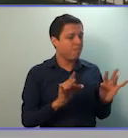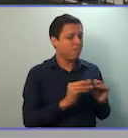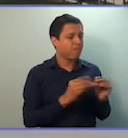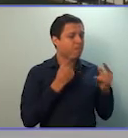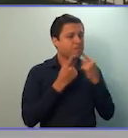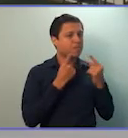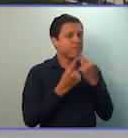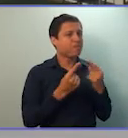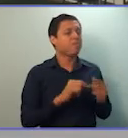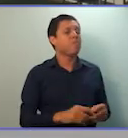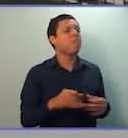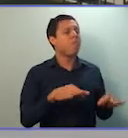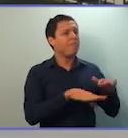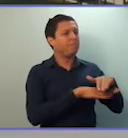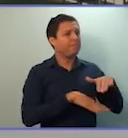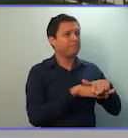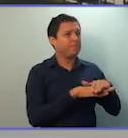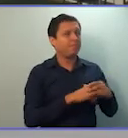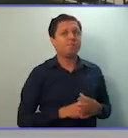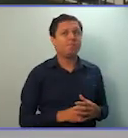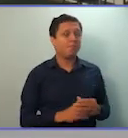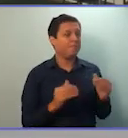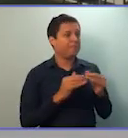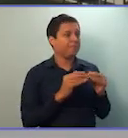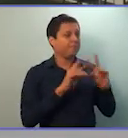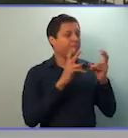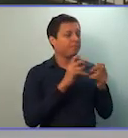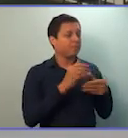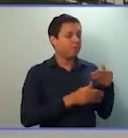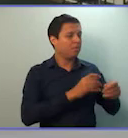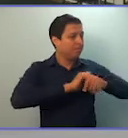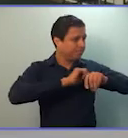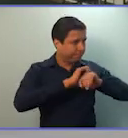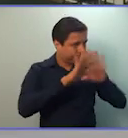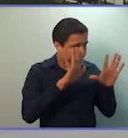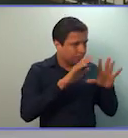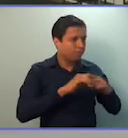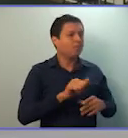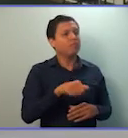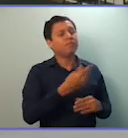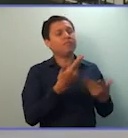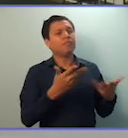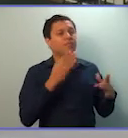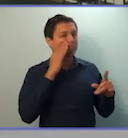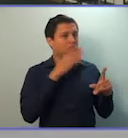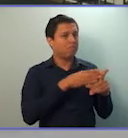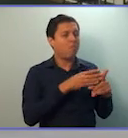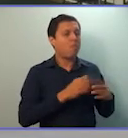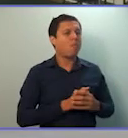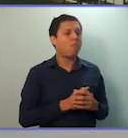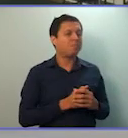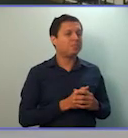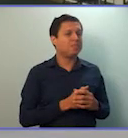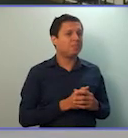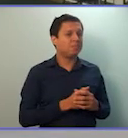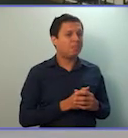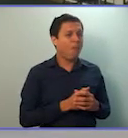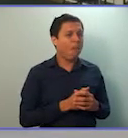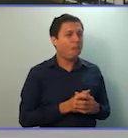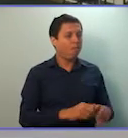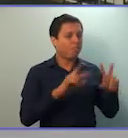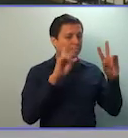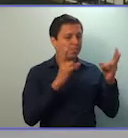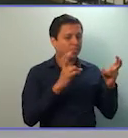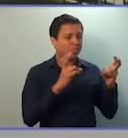fundamentalmente las relacionadas también con el tema de la transparencia y otras que van en el sentido de el tema